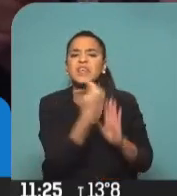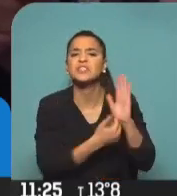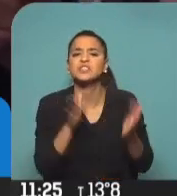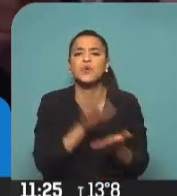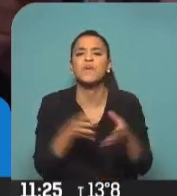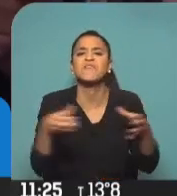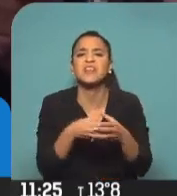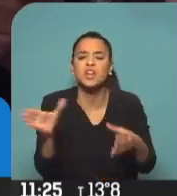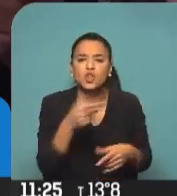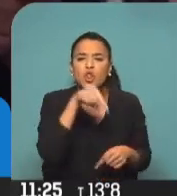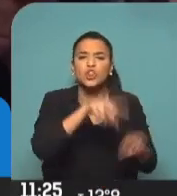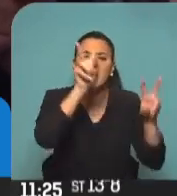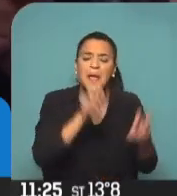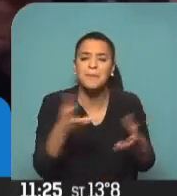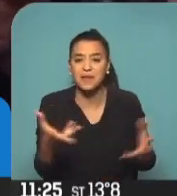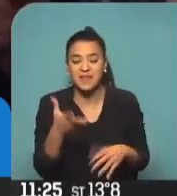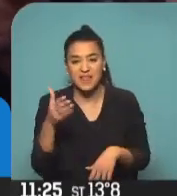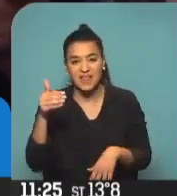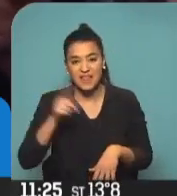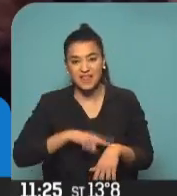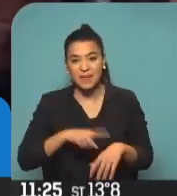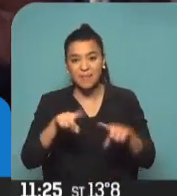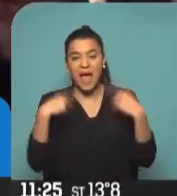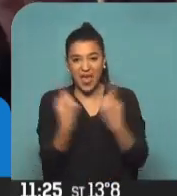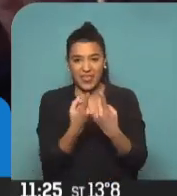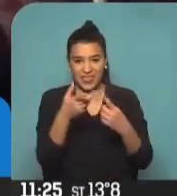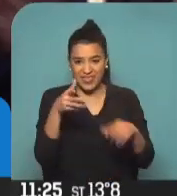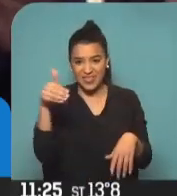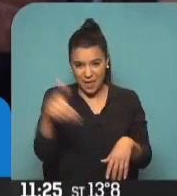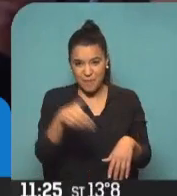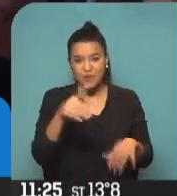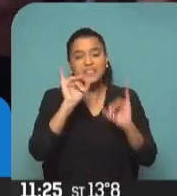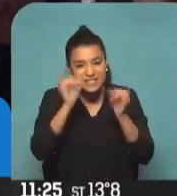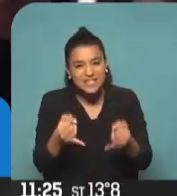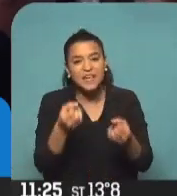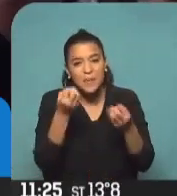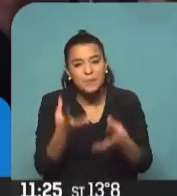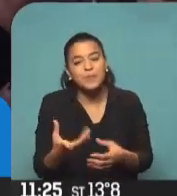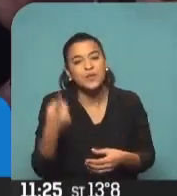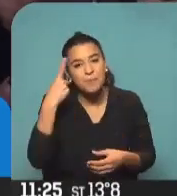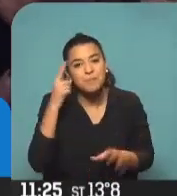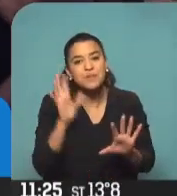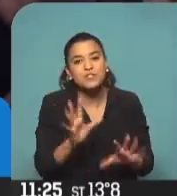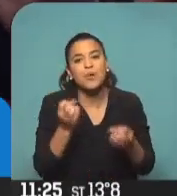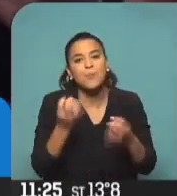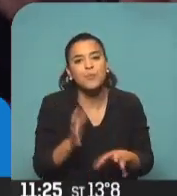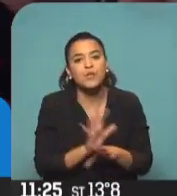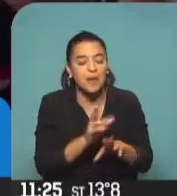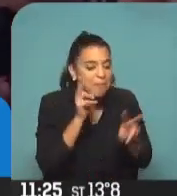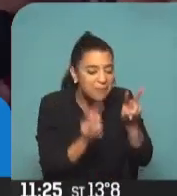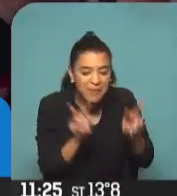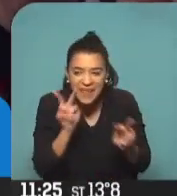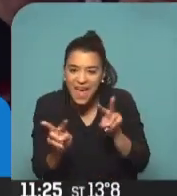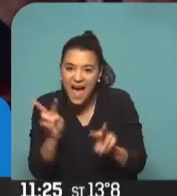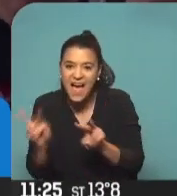Frente de Todos en este tema o en el otro? Se tomó su tiempo allá en el cuarto oscuro. Sí, se tomó su tiempo, pero supongo que debe haber sido porque habrá